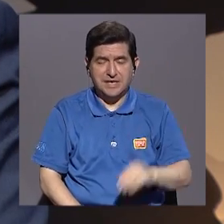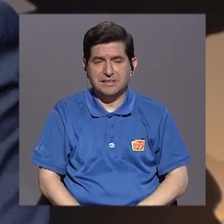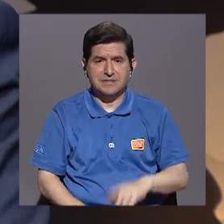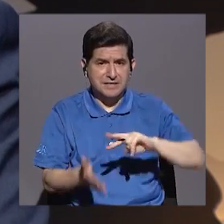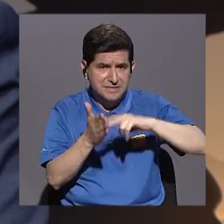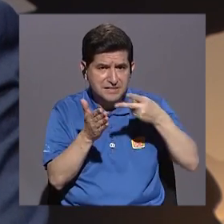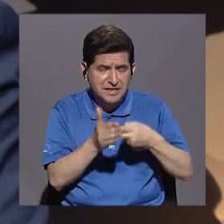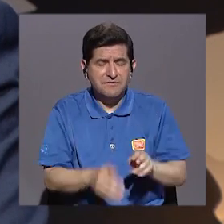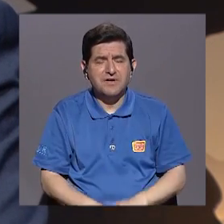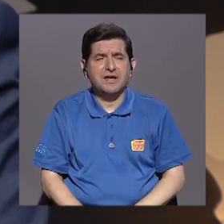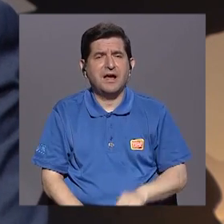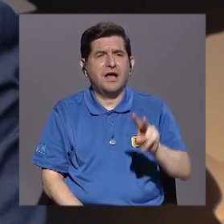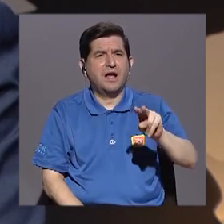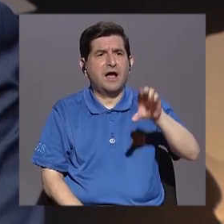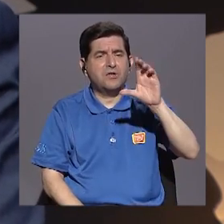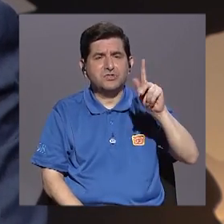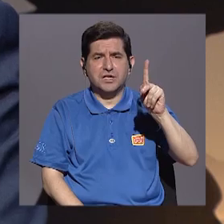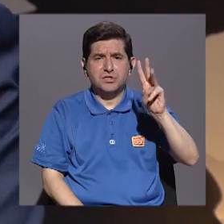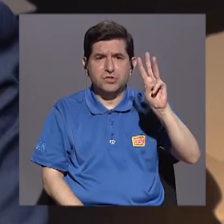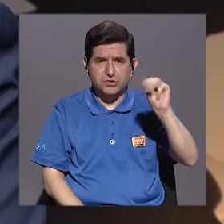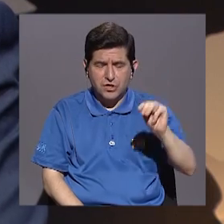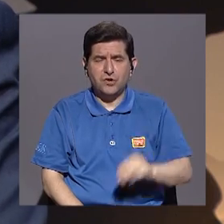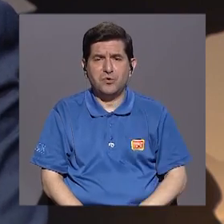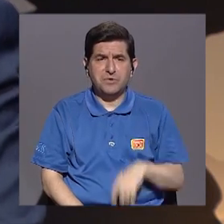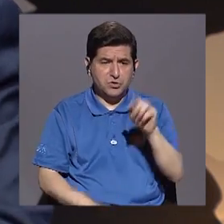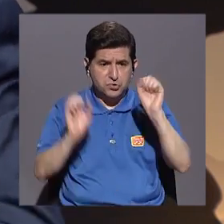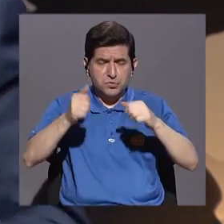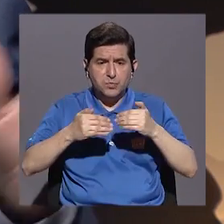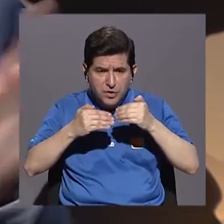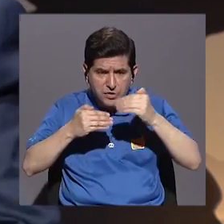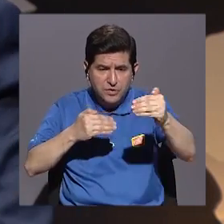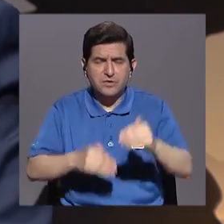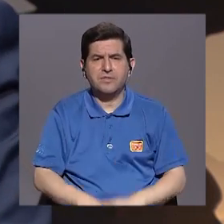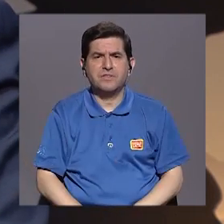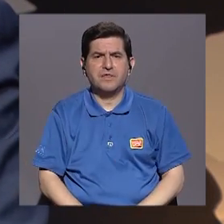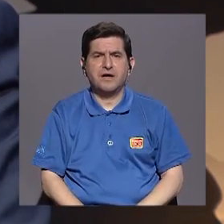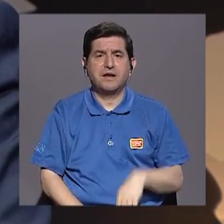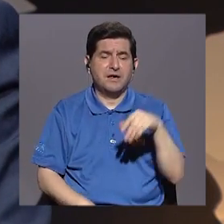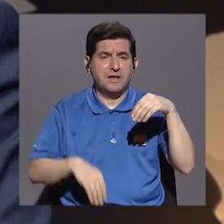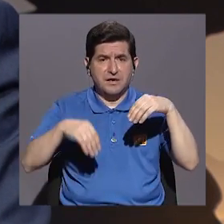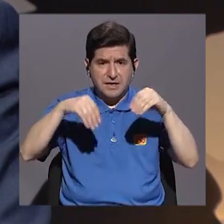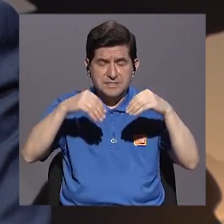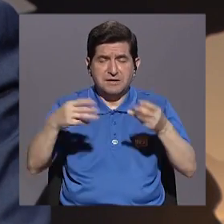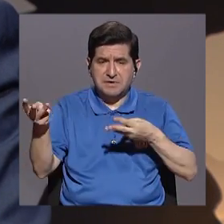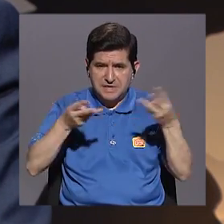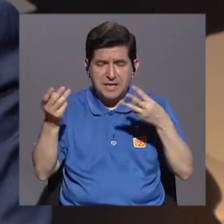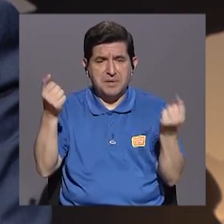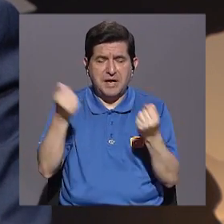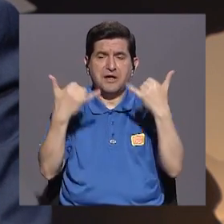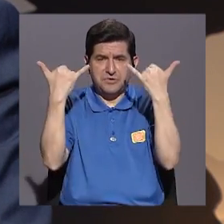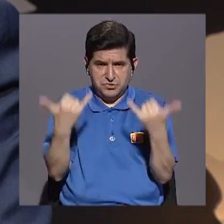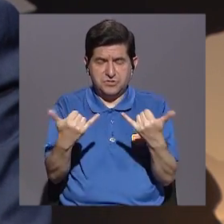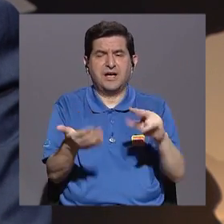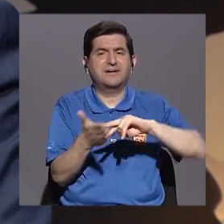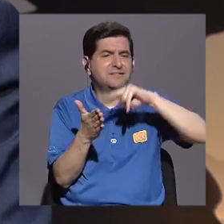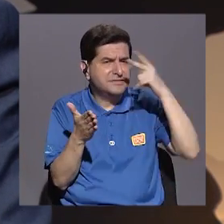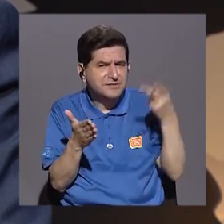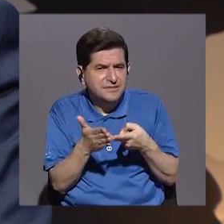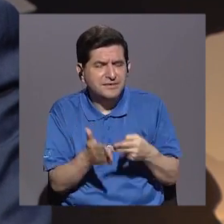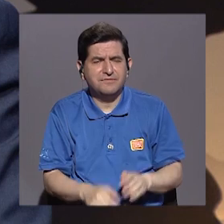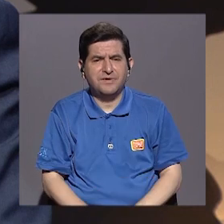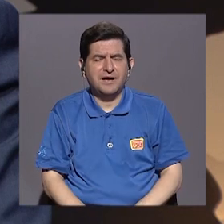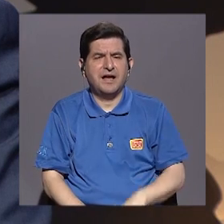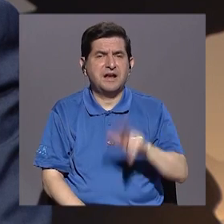los vehículos dan 200 kilómetros de autonomía un vehículo que se está vendiendo a diestra y siniestra en nuestro mercado eso nos daría el